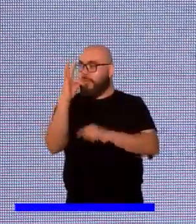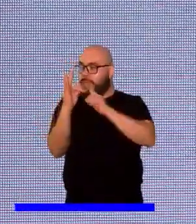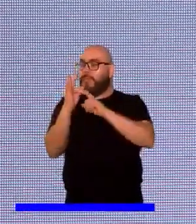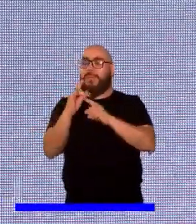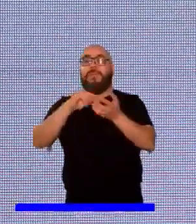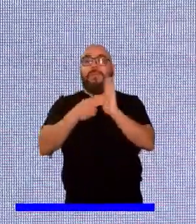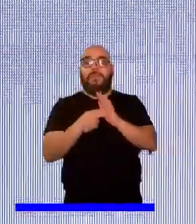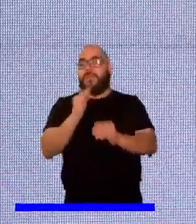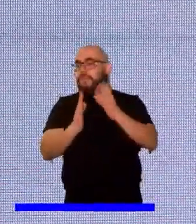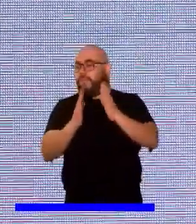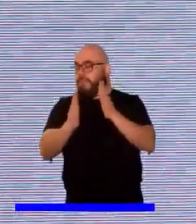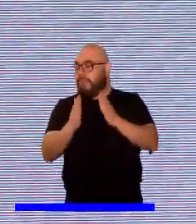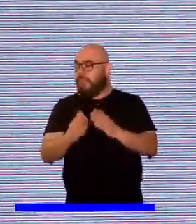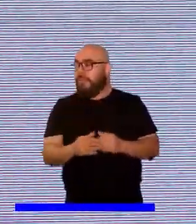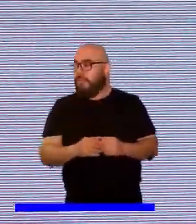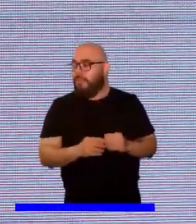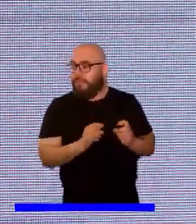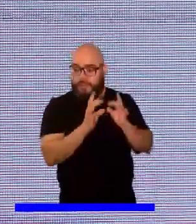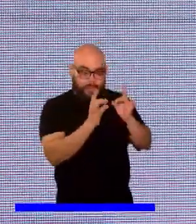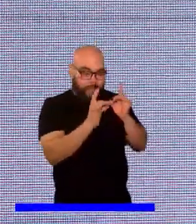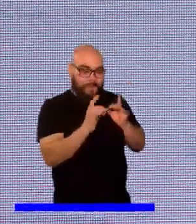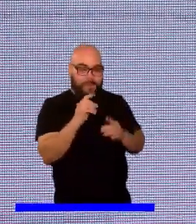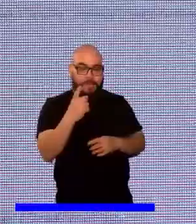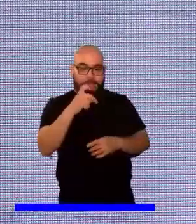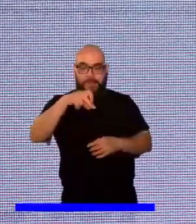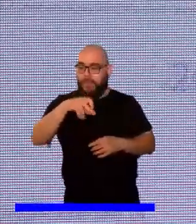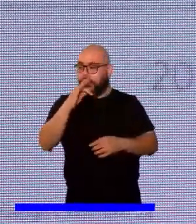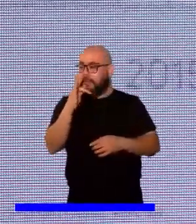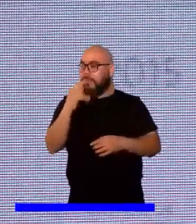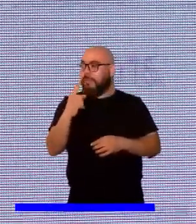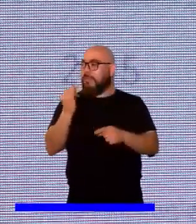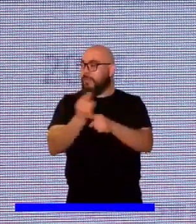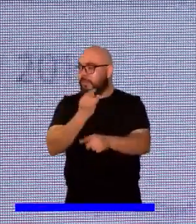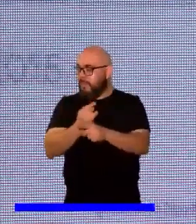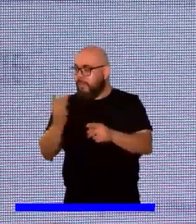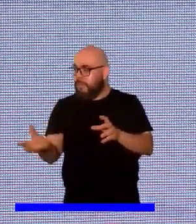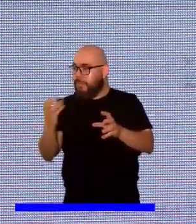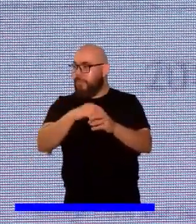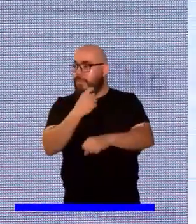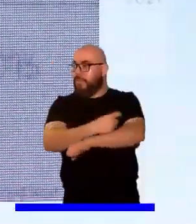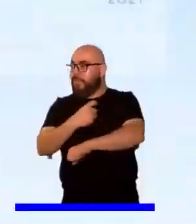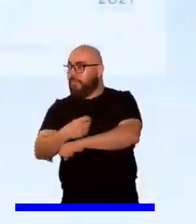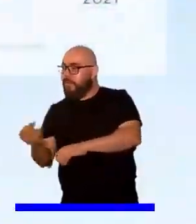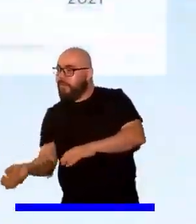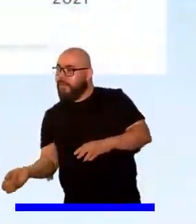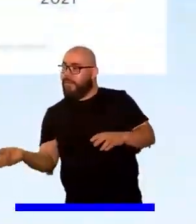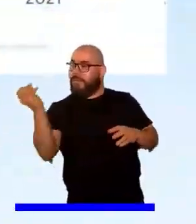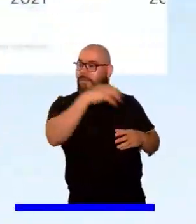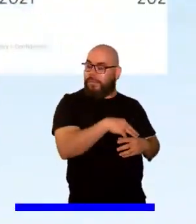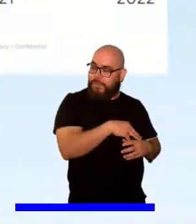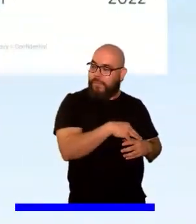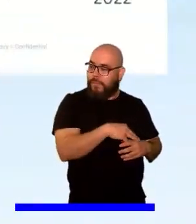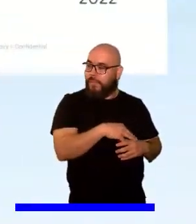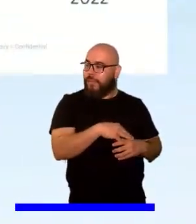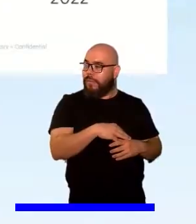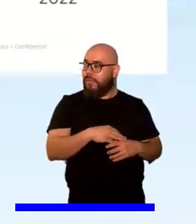el modelo que utiliza ChatGPT, que es un GPT por dentro, utiliza la tecnología que fue desarrollada en Google y que fue liberada al público. Y esto va muy